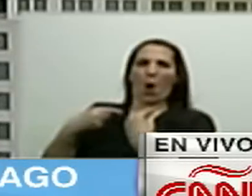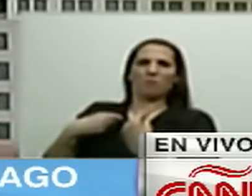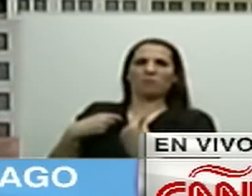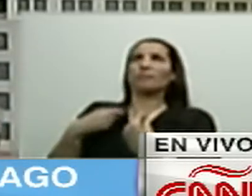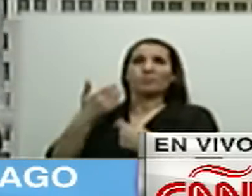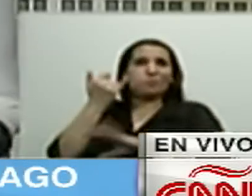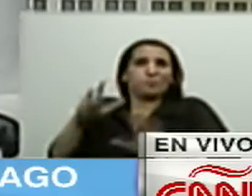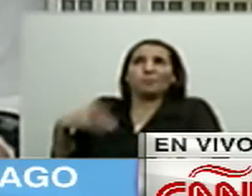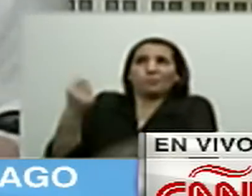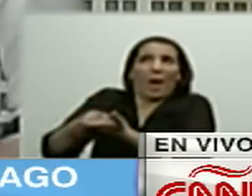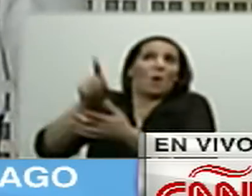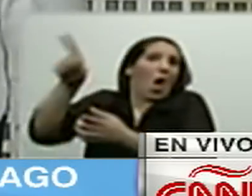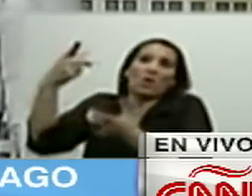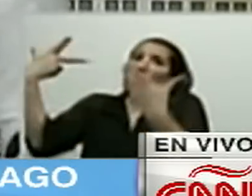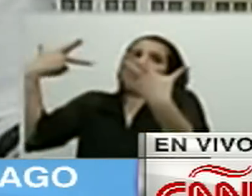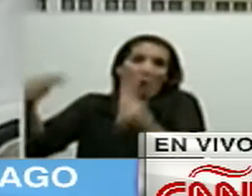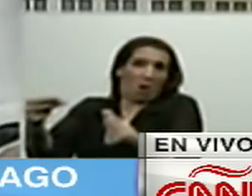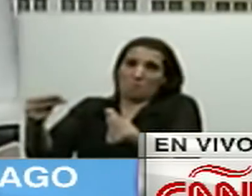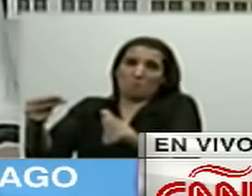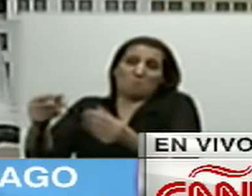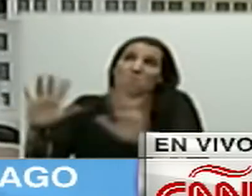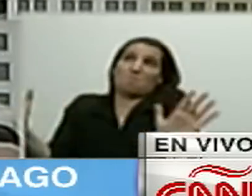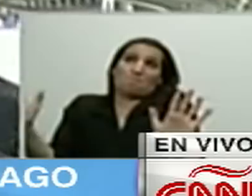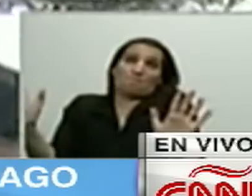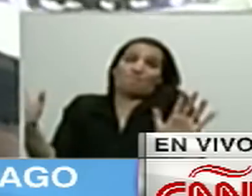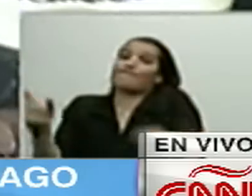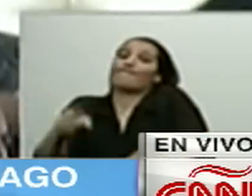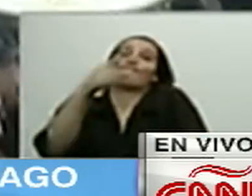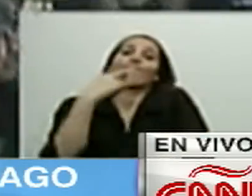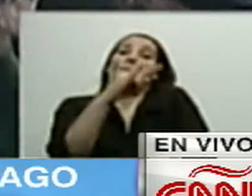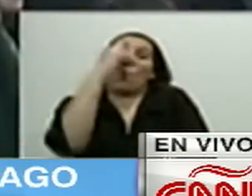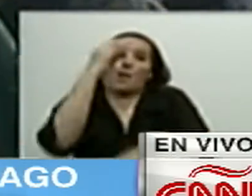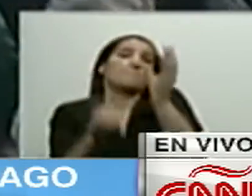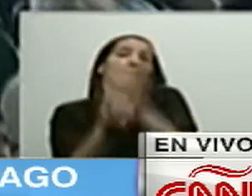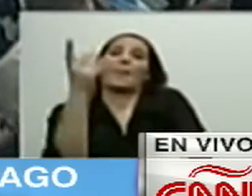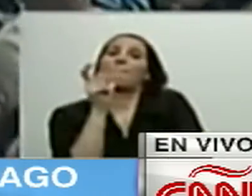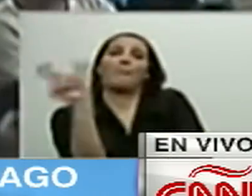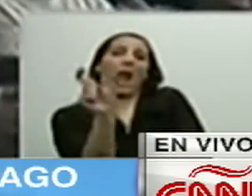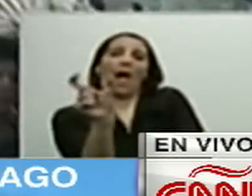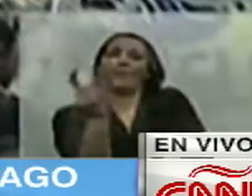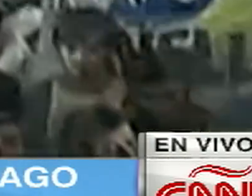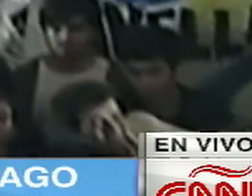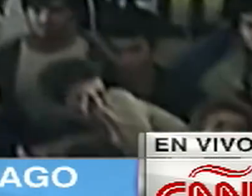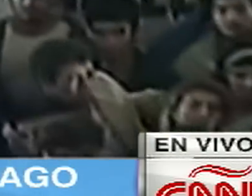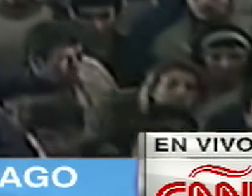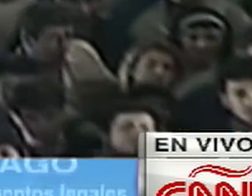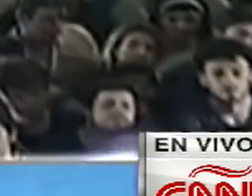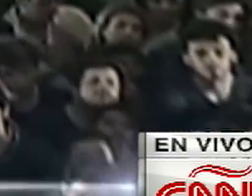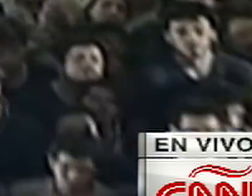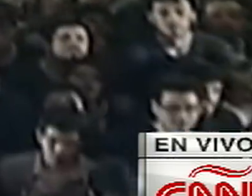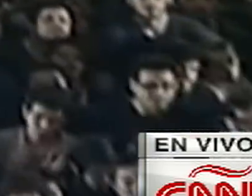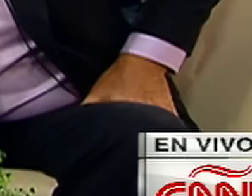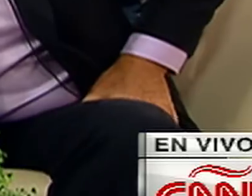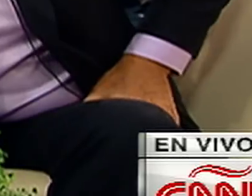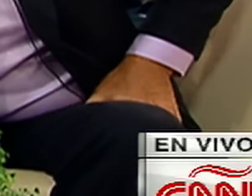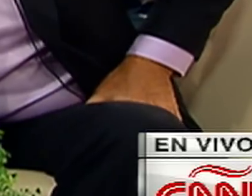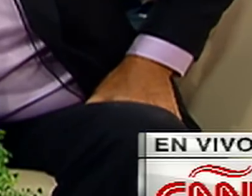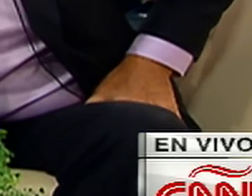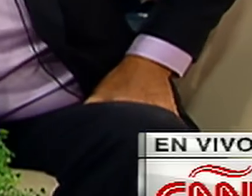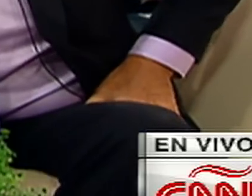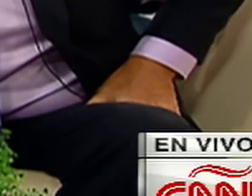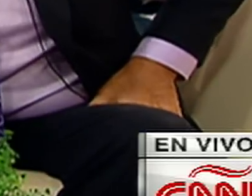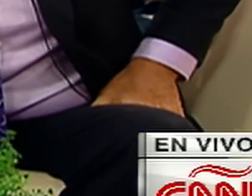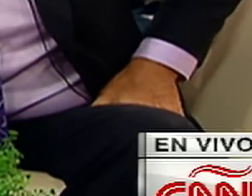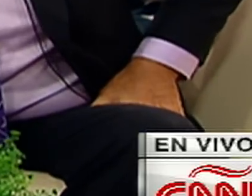y bueno van a tener que inventar esa palabra y estarán trabajando para inventar